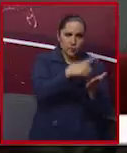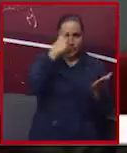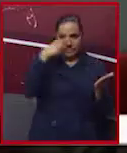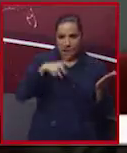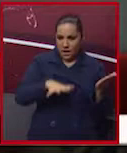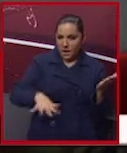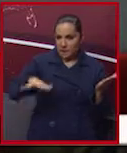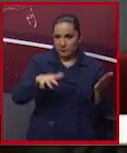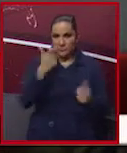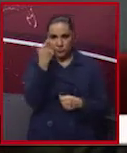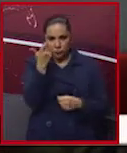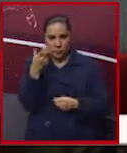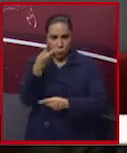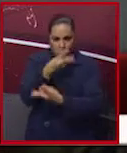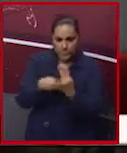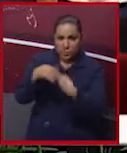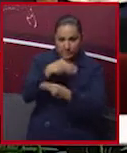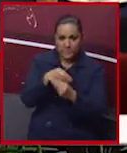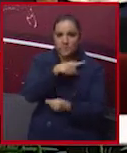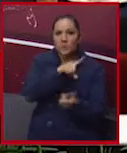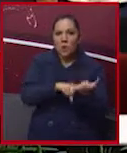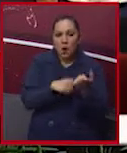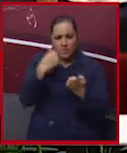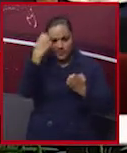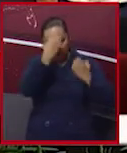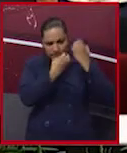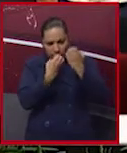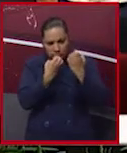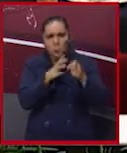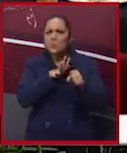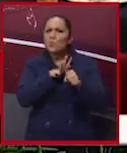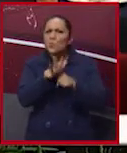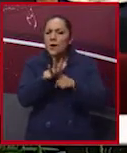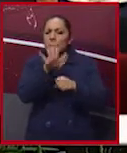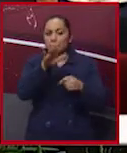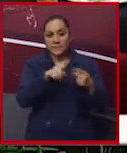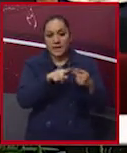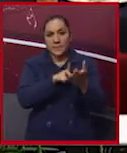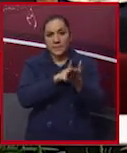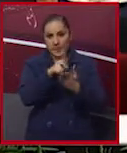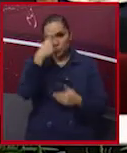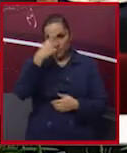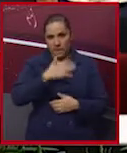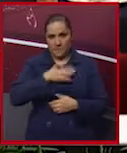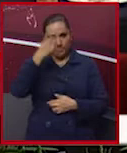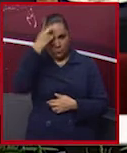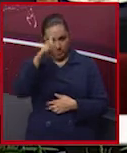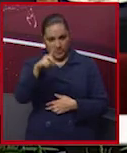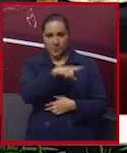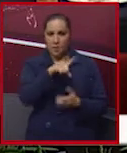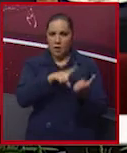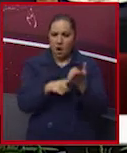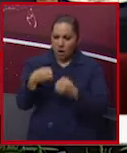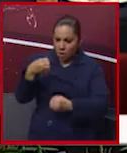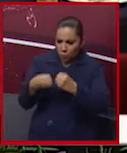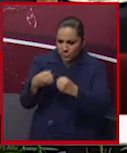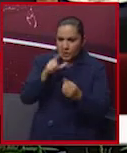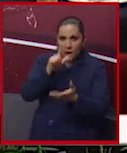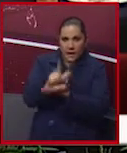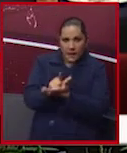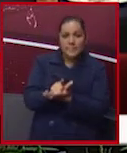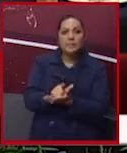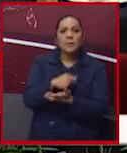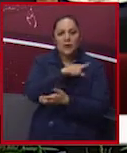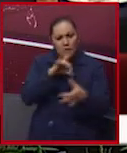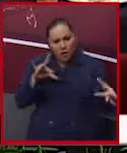socioeconómico. Uno de los elementos analizados fue el derecho a la propiedad, desde la vertiente jurídica de lo que se conoce como